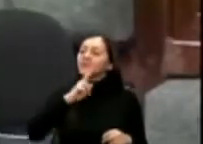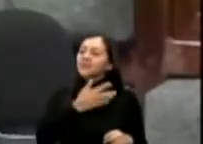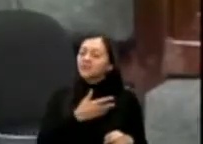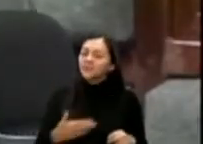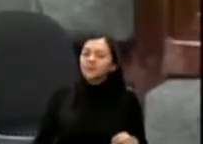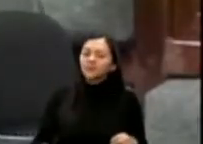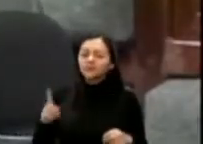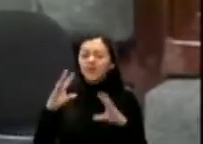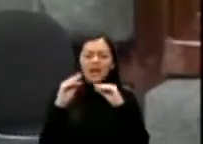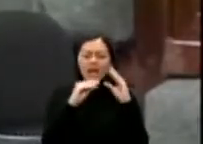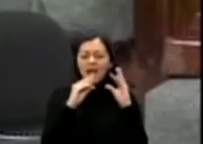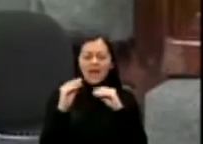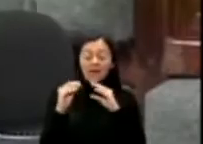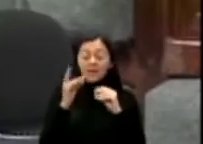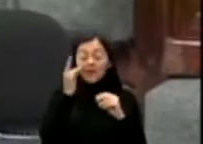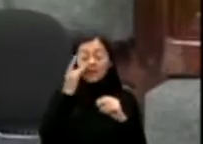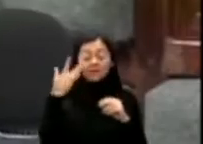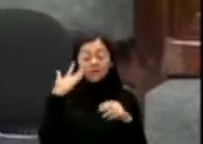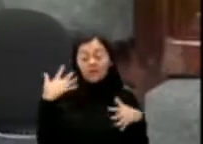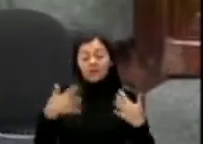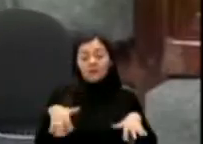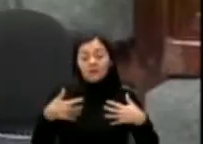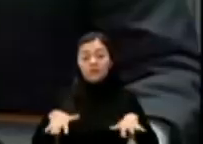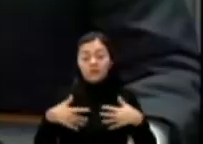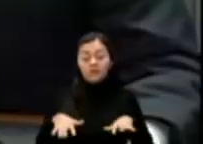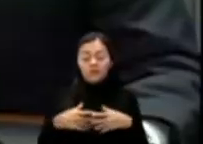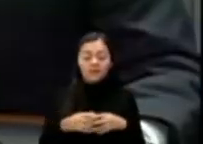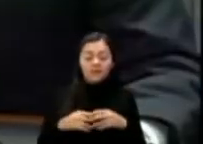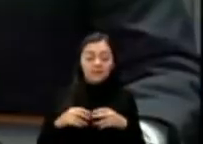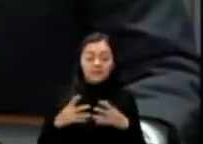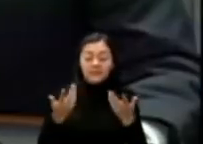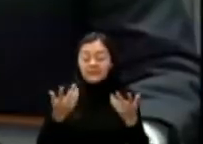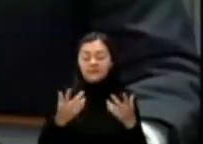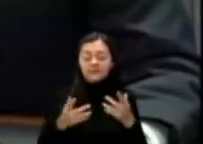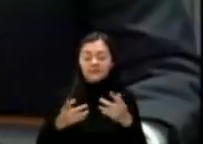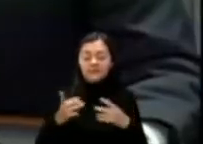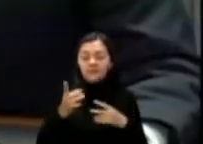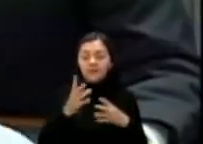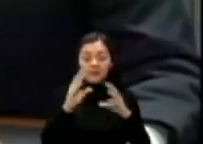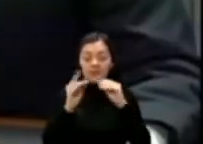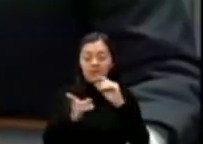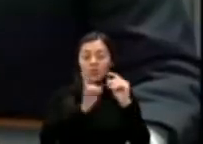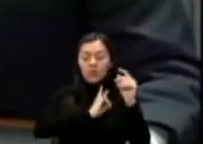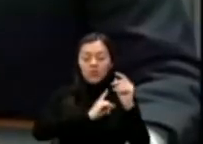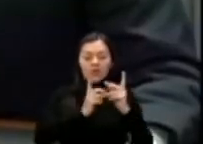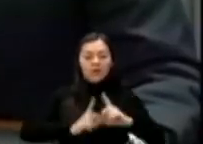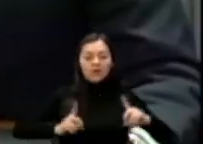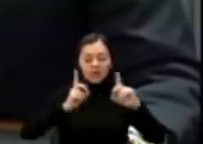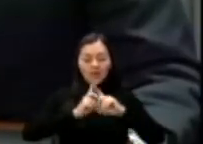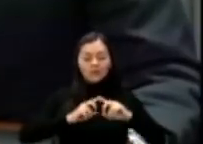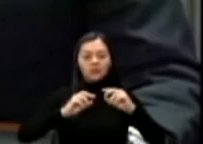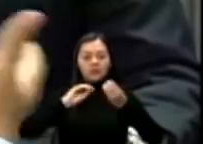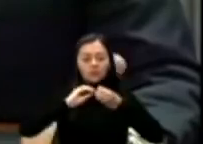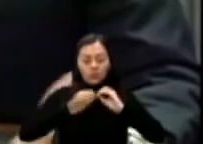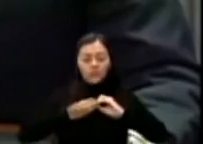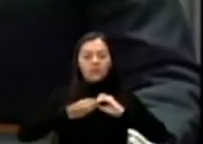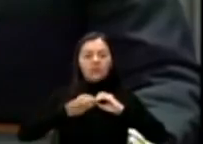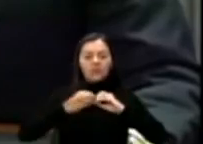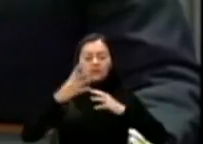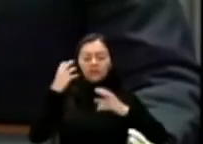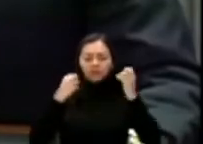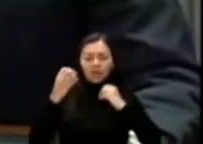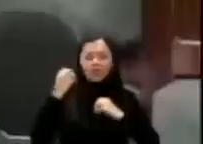al hablar de la amazonía realmente es contagiosa escucharle a usted con datos con números con historia con acciones con